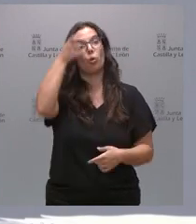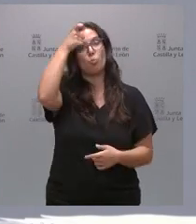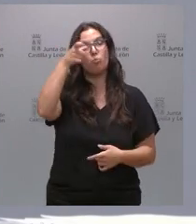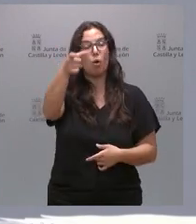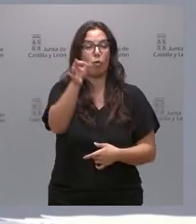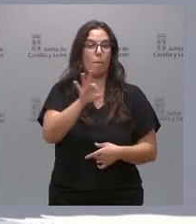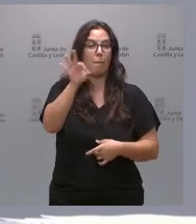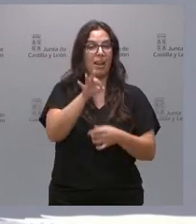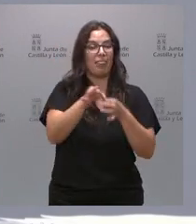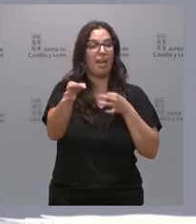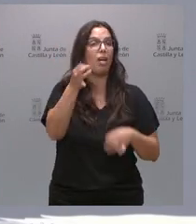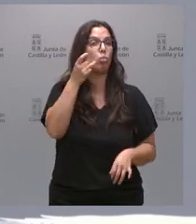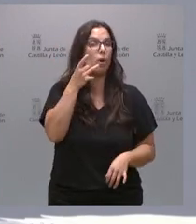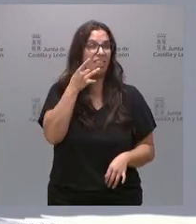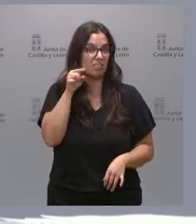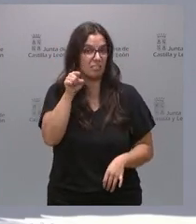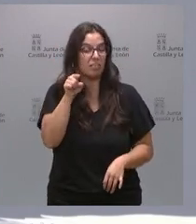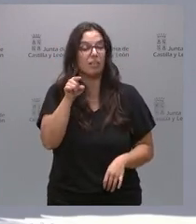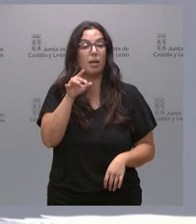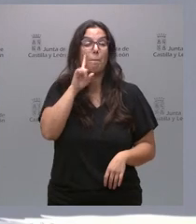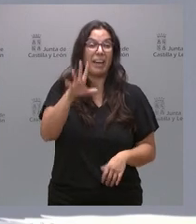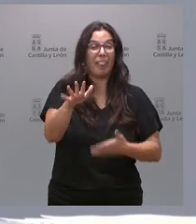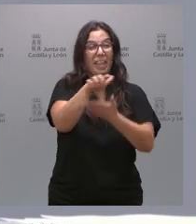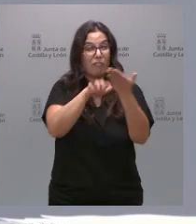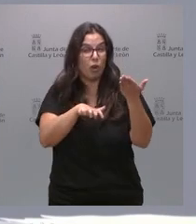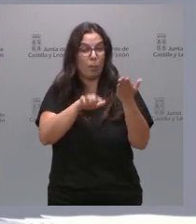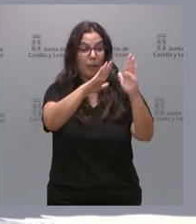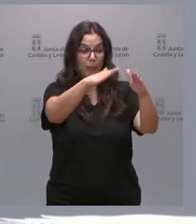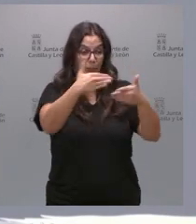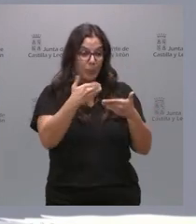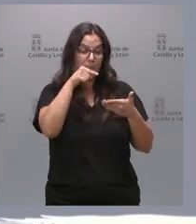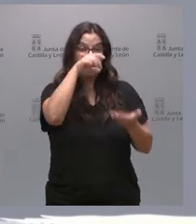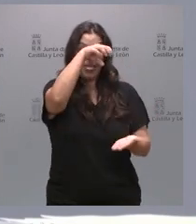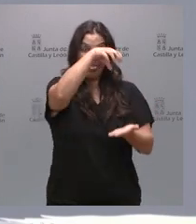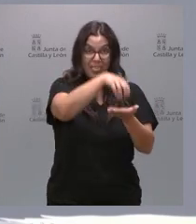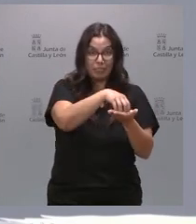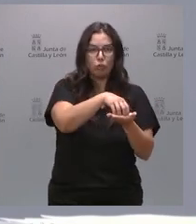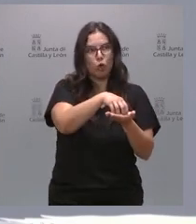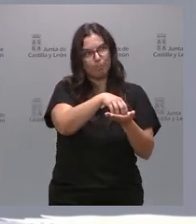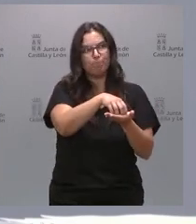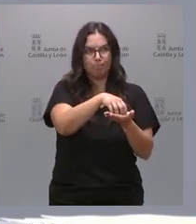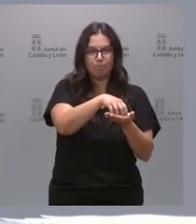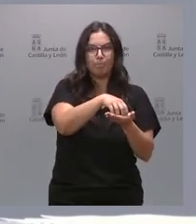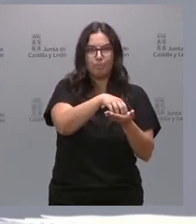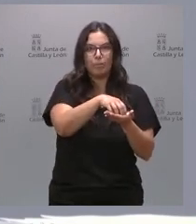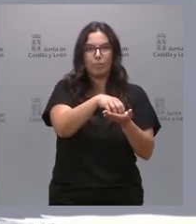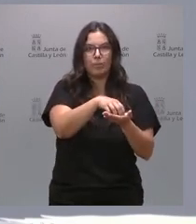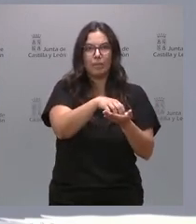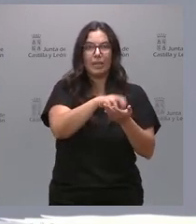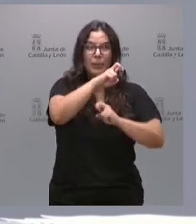en Dueñas Parece ser con los informes que tenemos que este centro tiene difícil aquí lógicamente Su